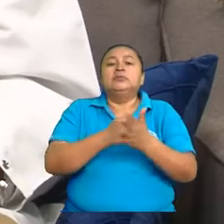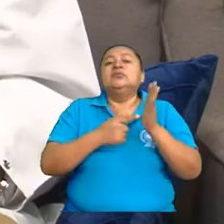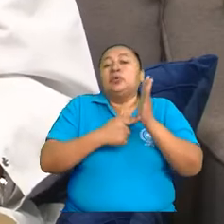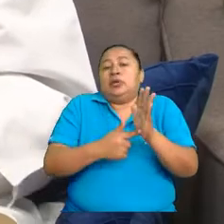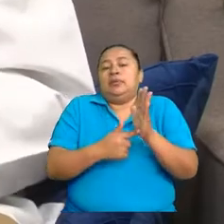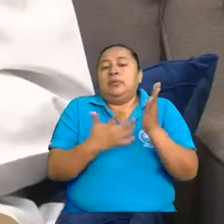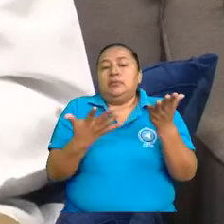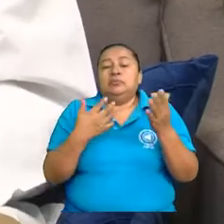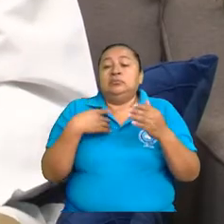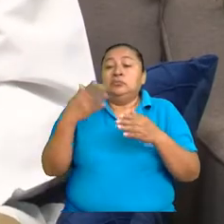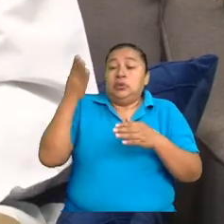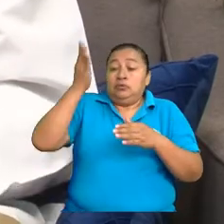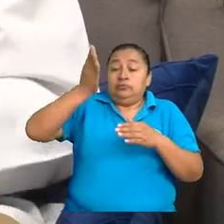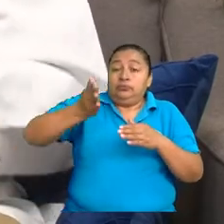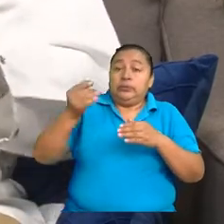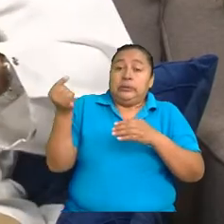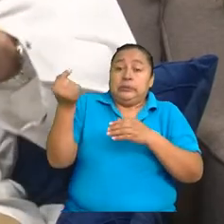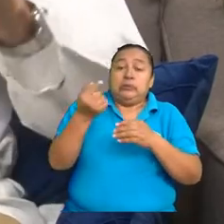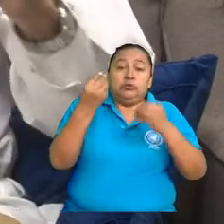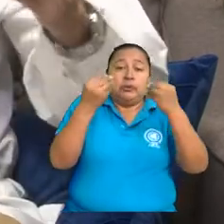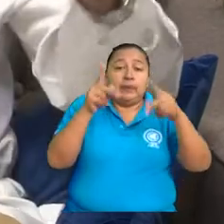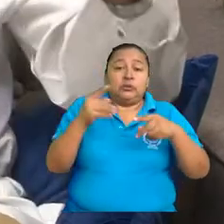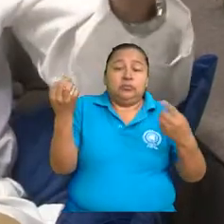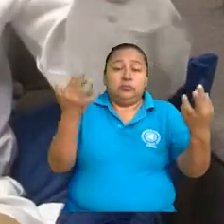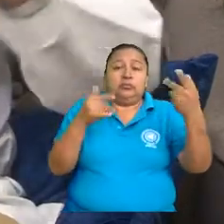se introdujeran varios casos,